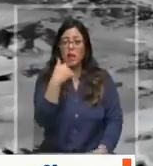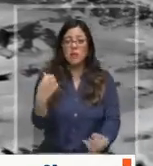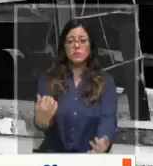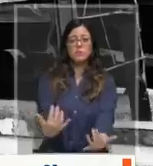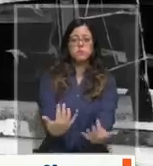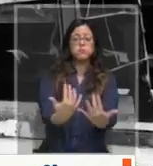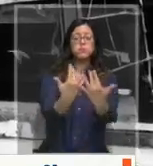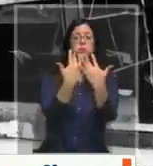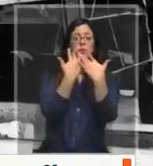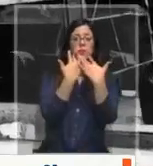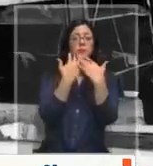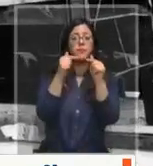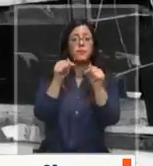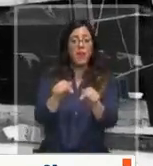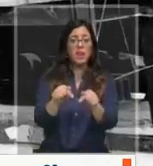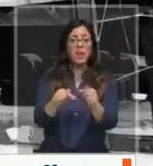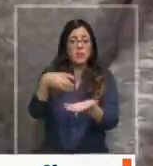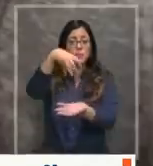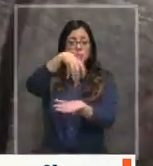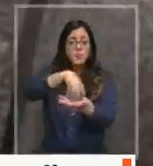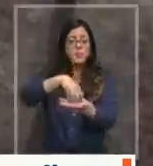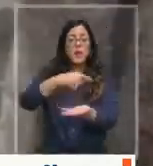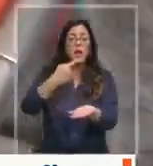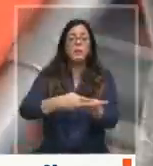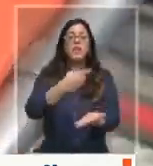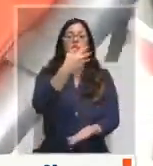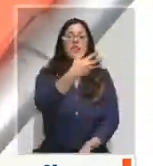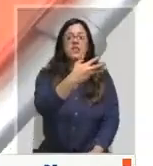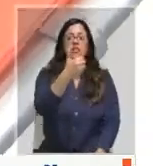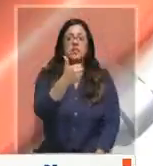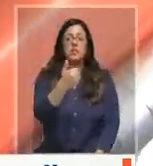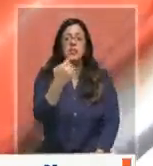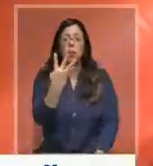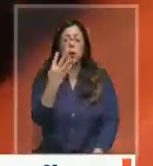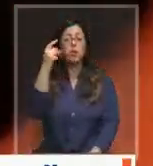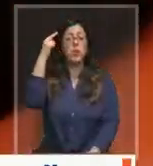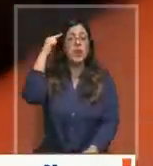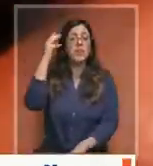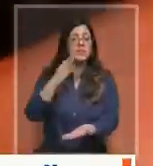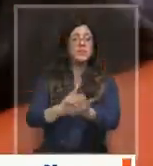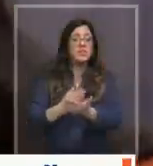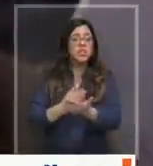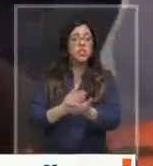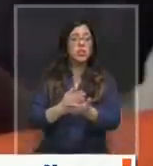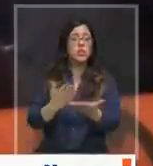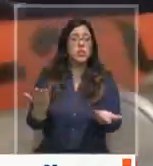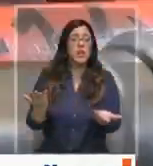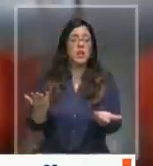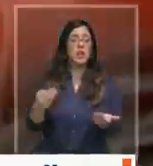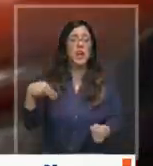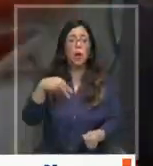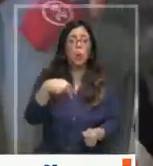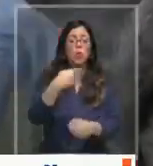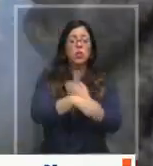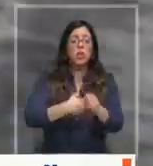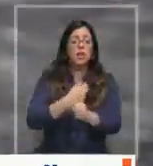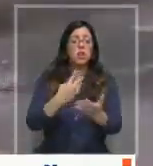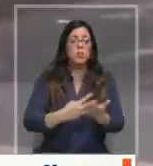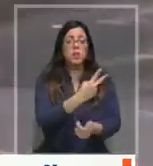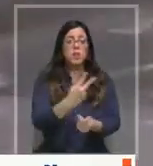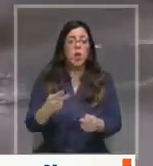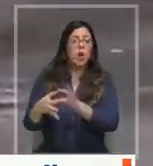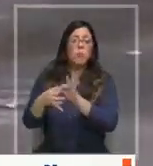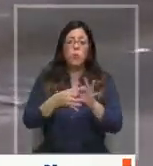ambiental. Se instaló en septiembre de 1964 y la decisión de su cierre fue informada en junio del 2022, tras varios episodios